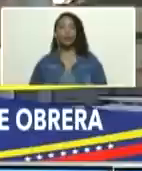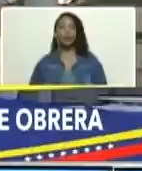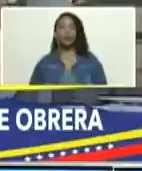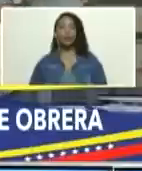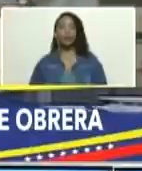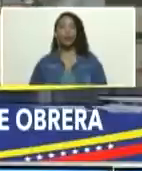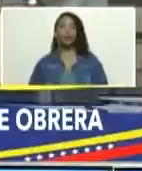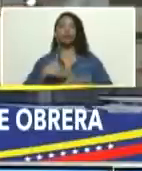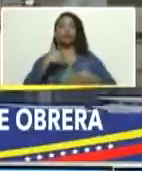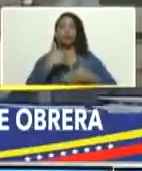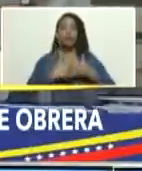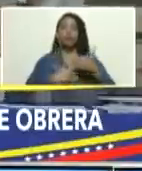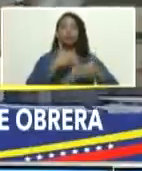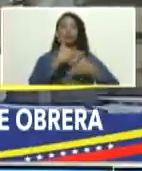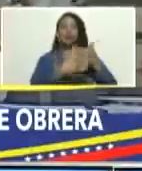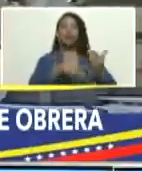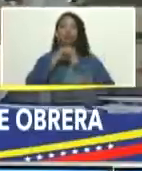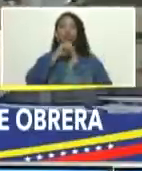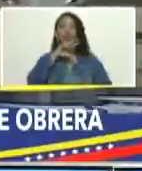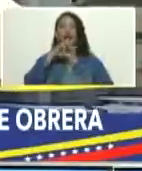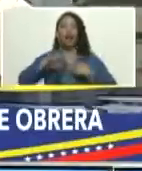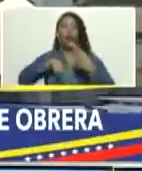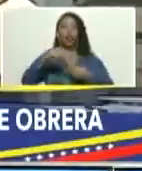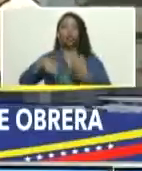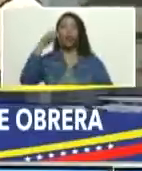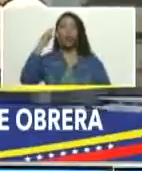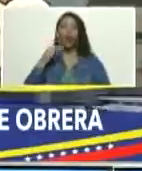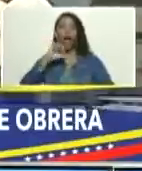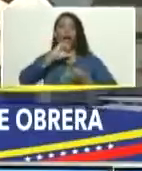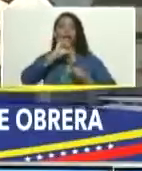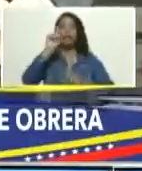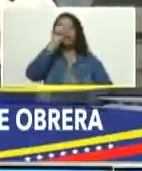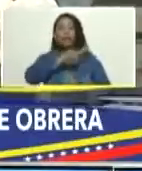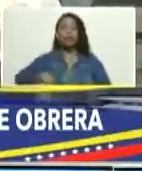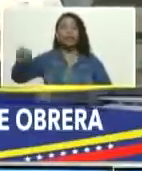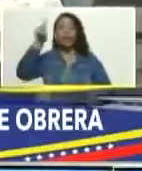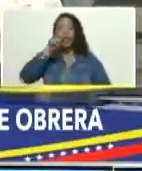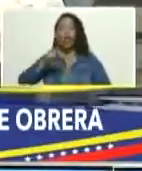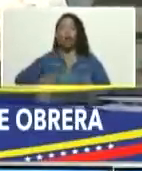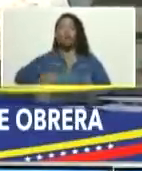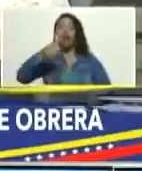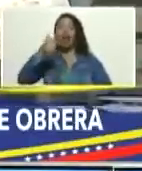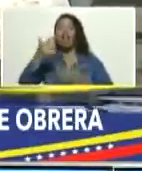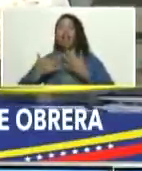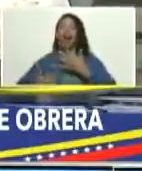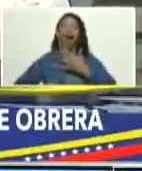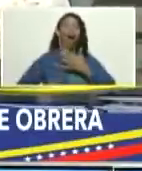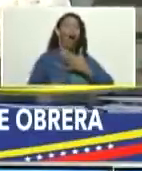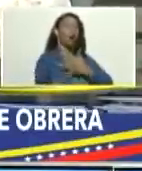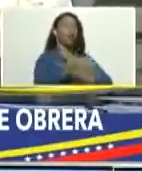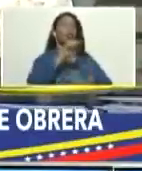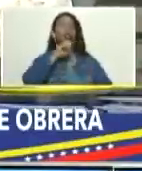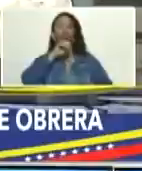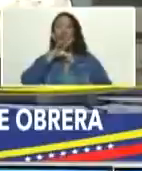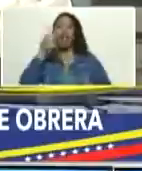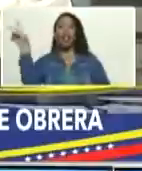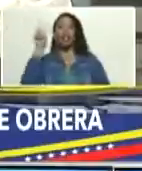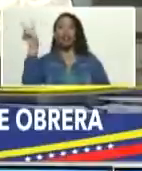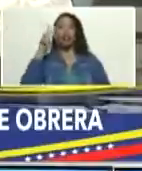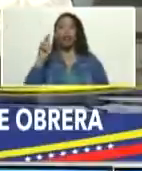el proceso histórico de la Revolución Bolivariana, que es el ciclo histórico más largo de la historia de